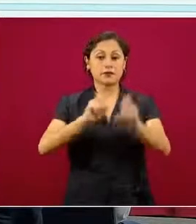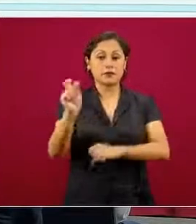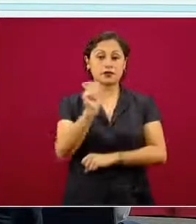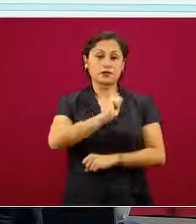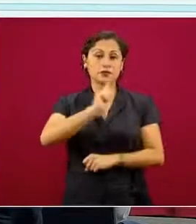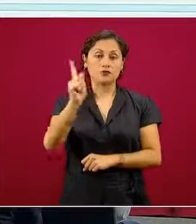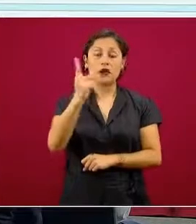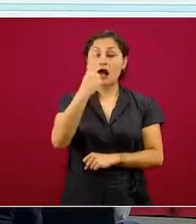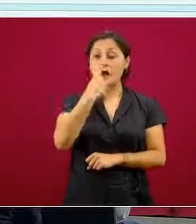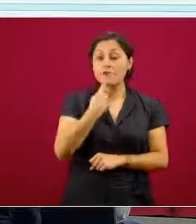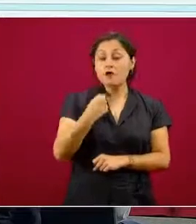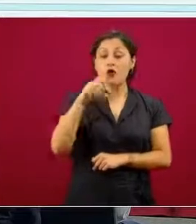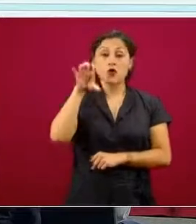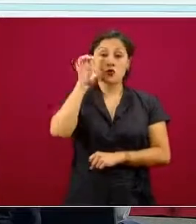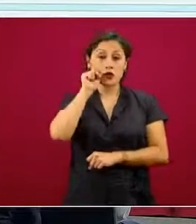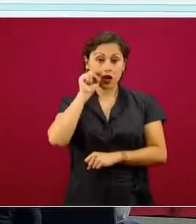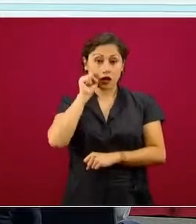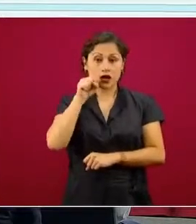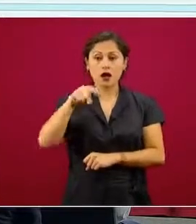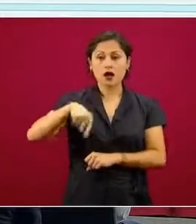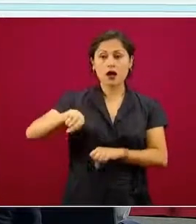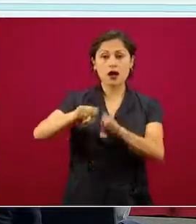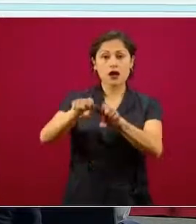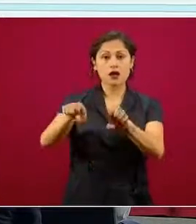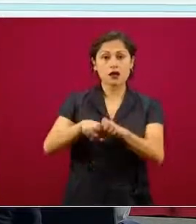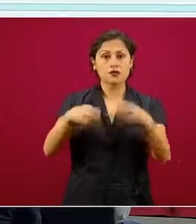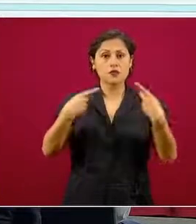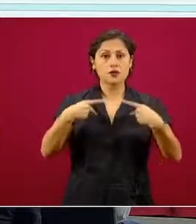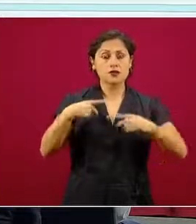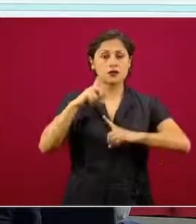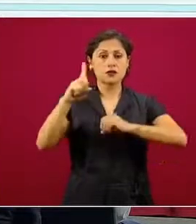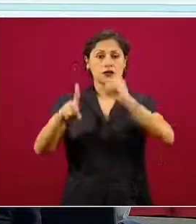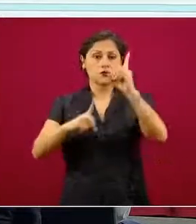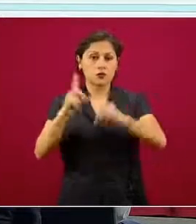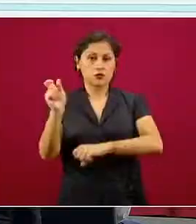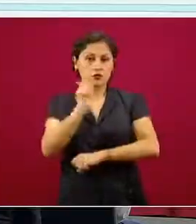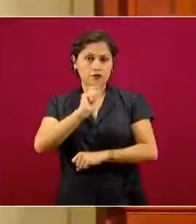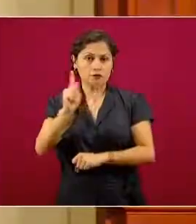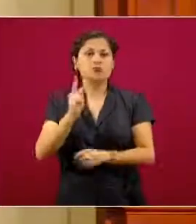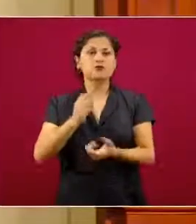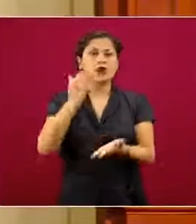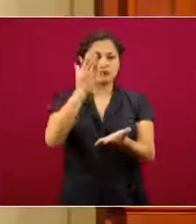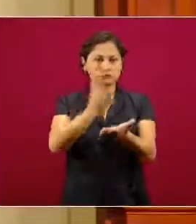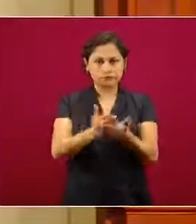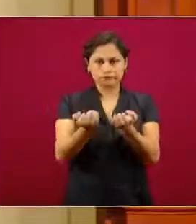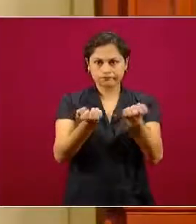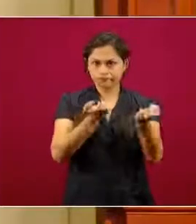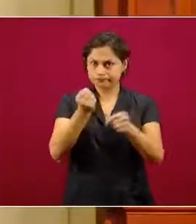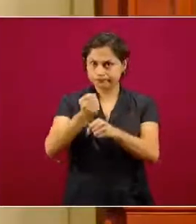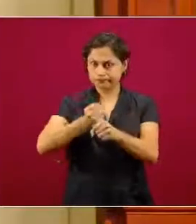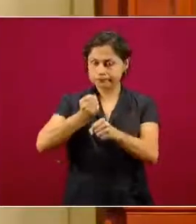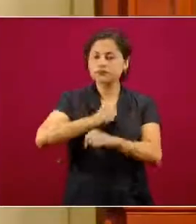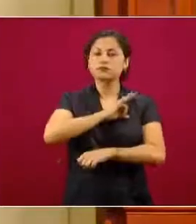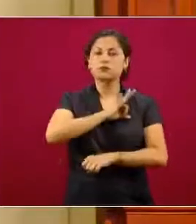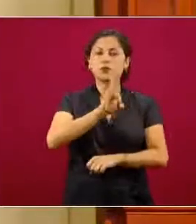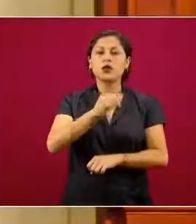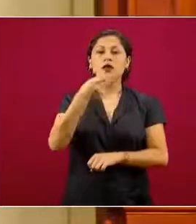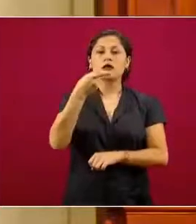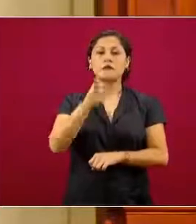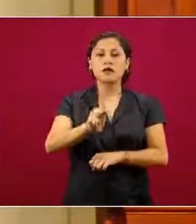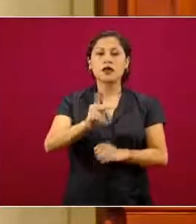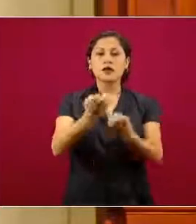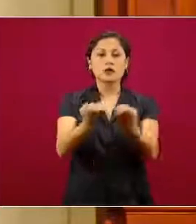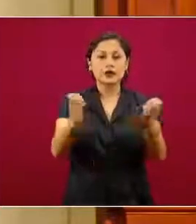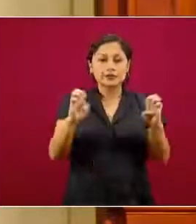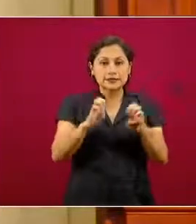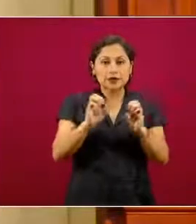naranja, pueden llevar a cabo sus actividades deportivas, pero con puertas cerradas de sus estadios, es decir, todavía no se permite